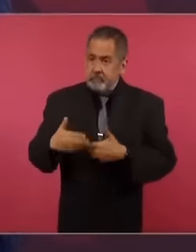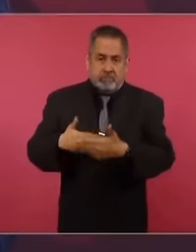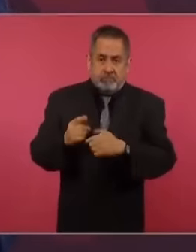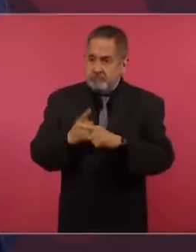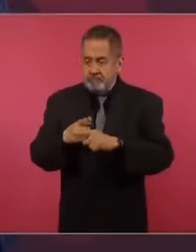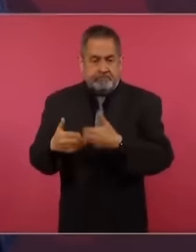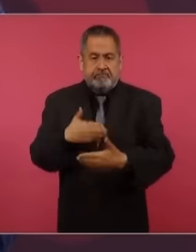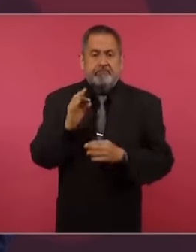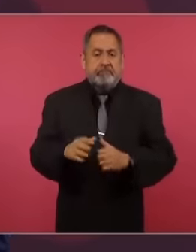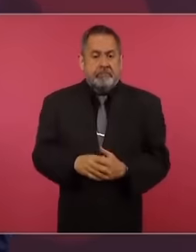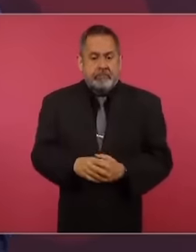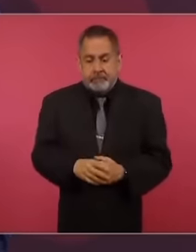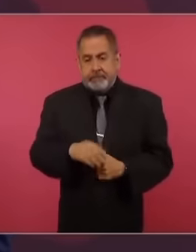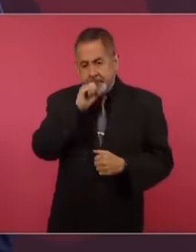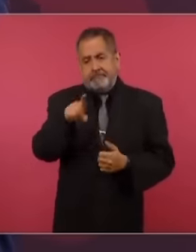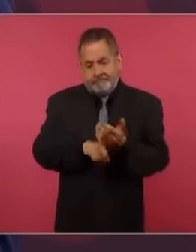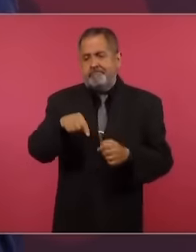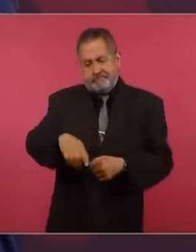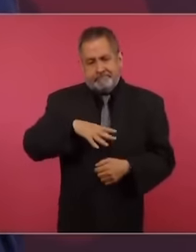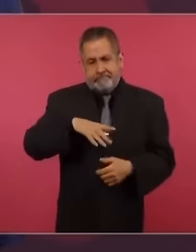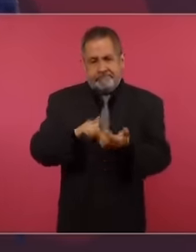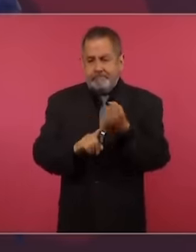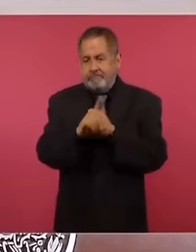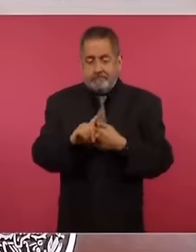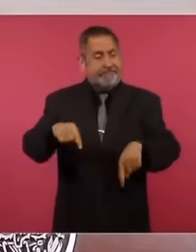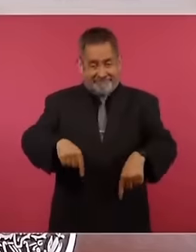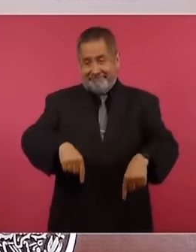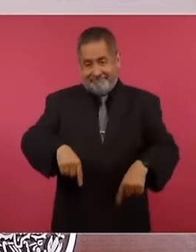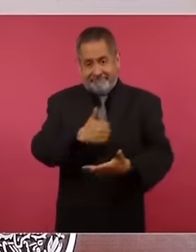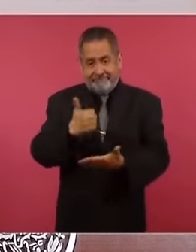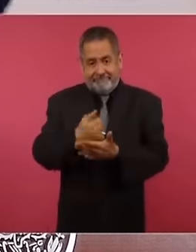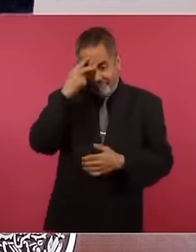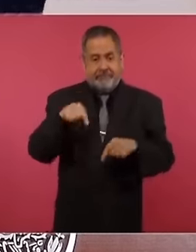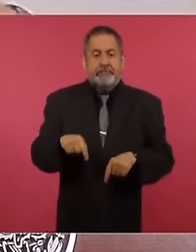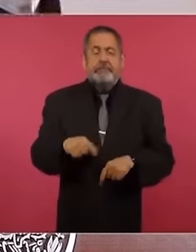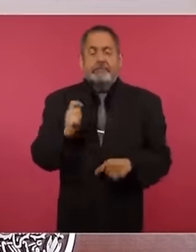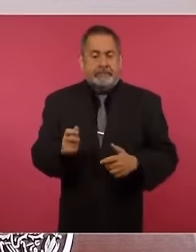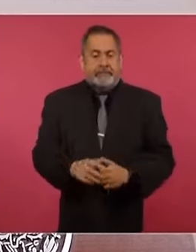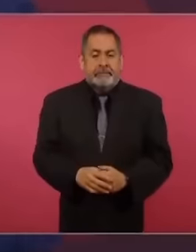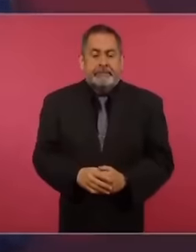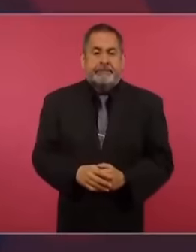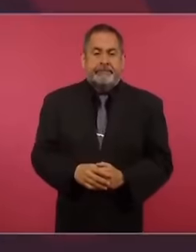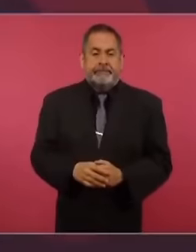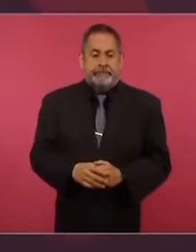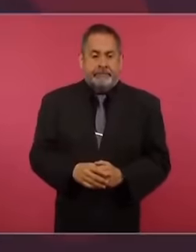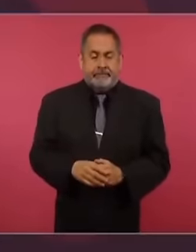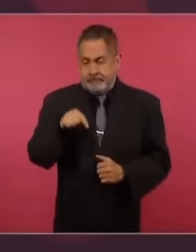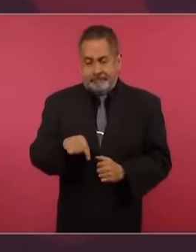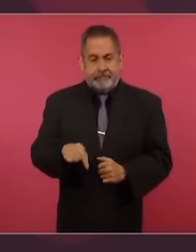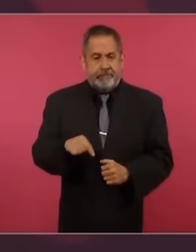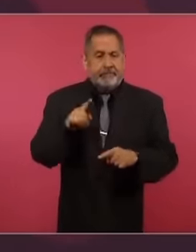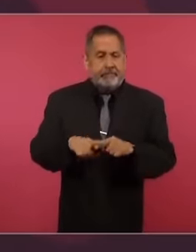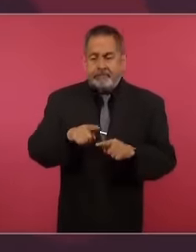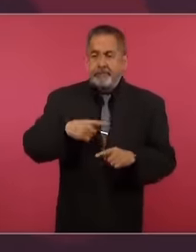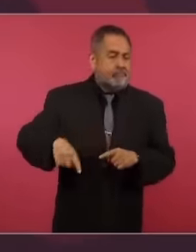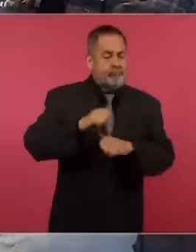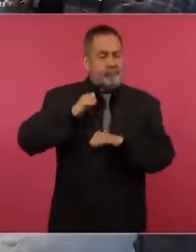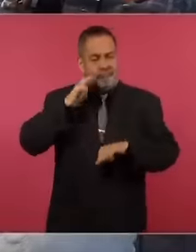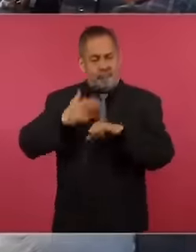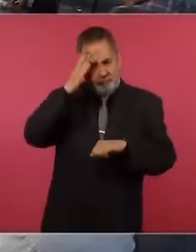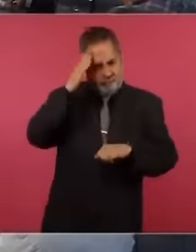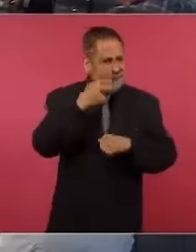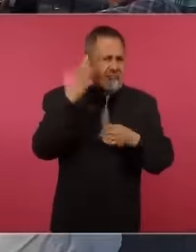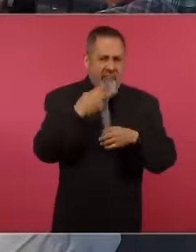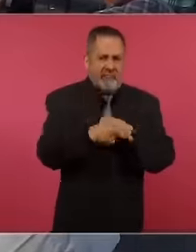progresista, también tiene el problema de que aquí es donde se concentran los medios